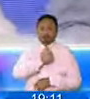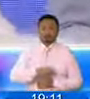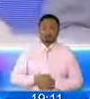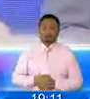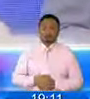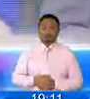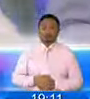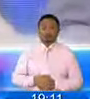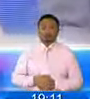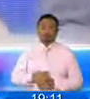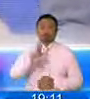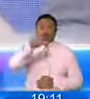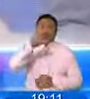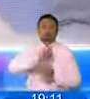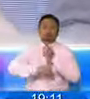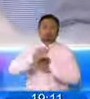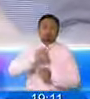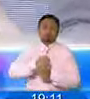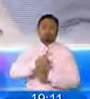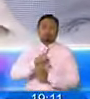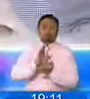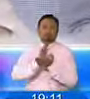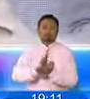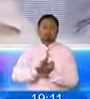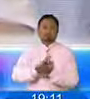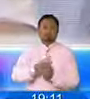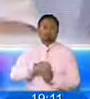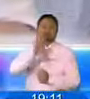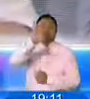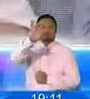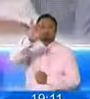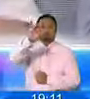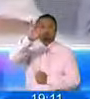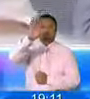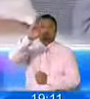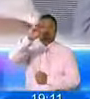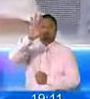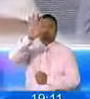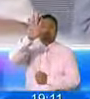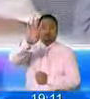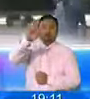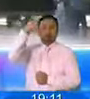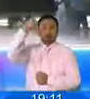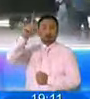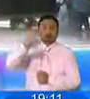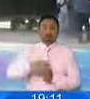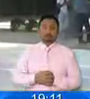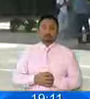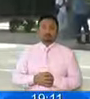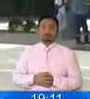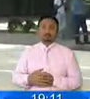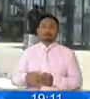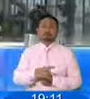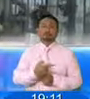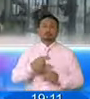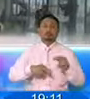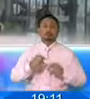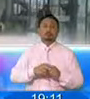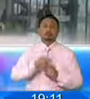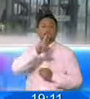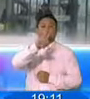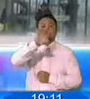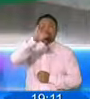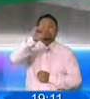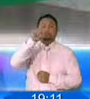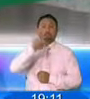privados. Hace 3 años, el IES destinó 864 millones. La obra tiene una construcción de 28 mil